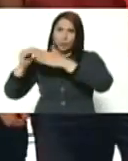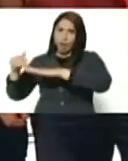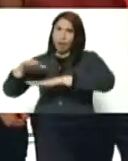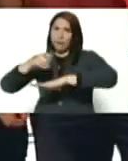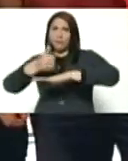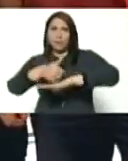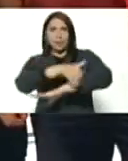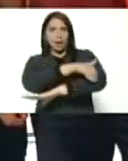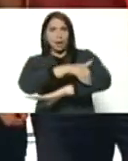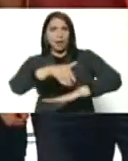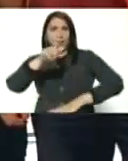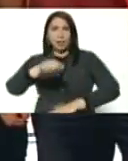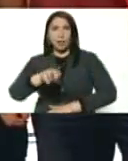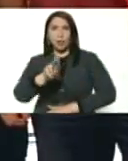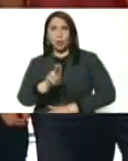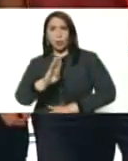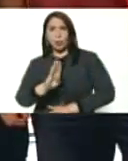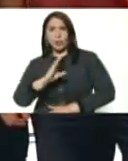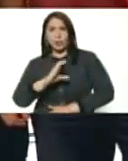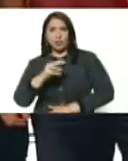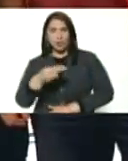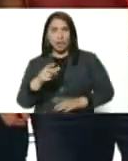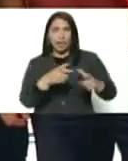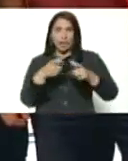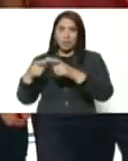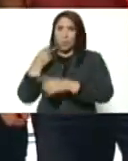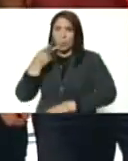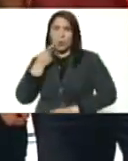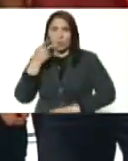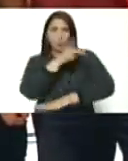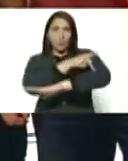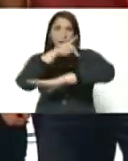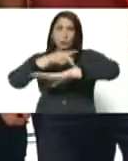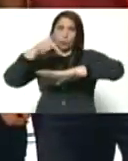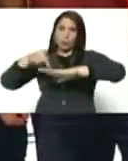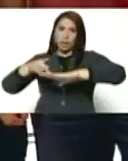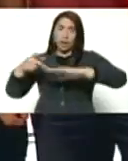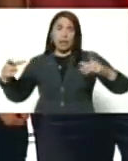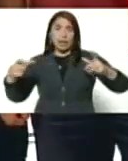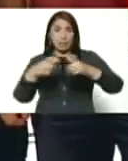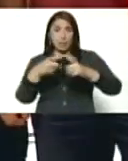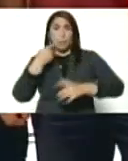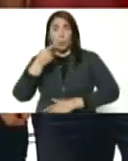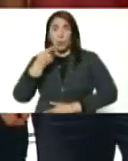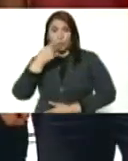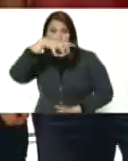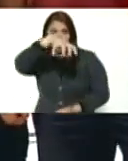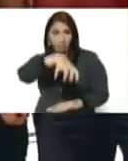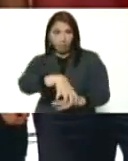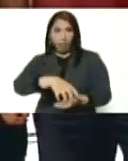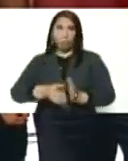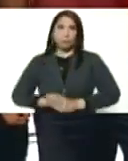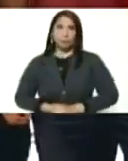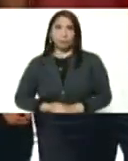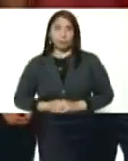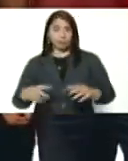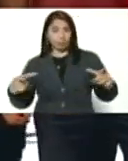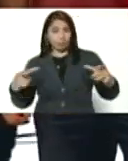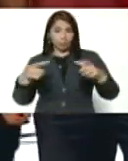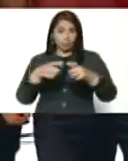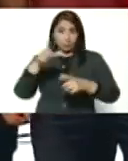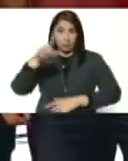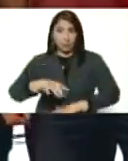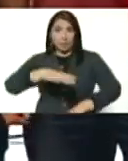de calle, tenemos VC, tenemos equipos políticos parroquiales, equipos políticos estadales, el equipo, la